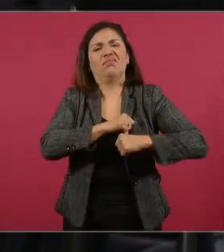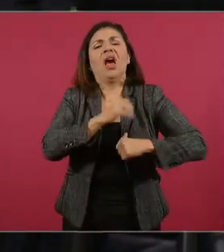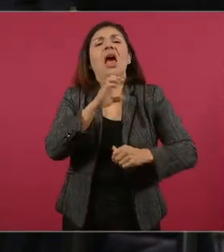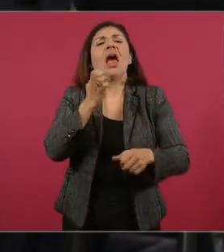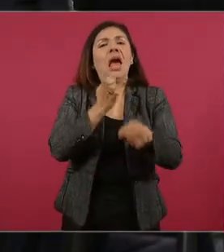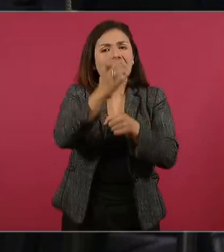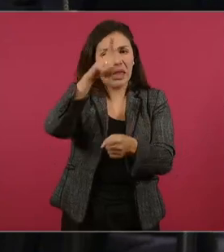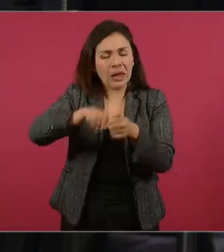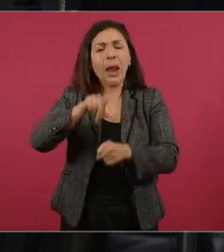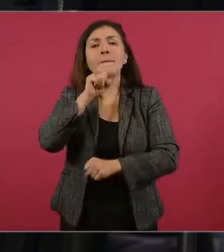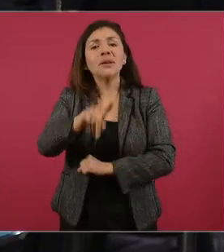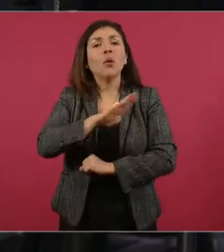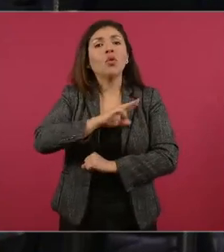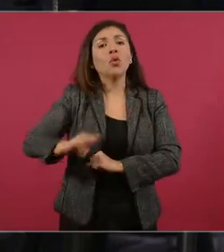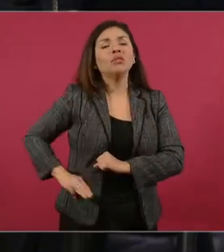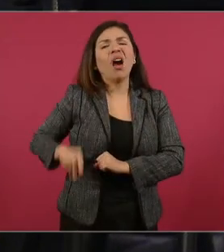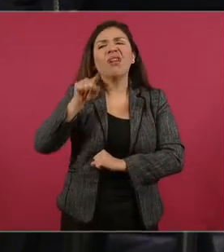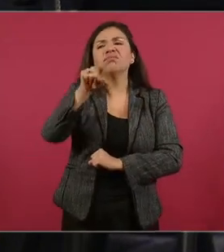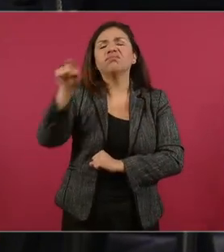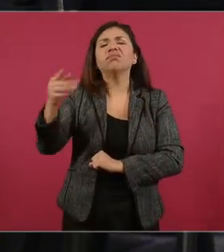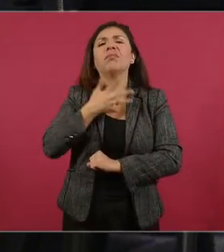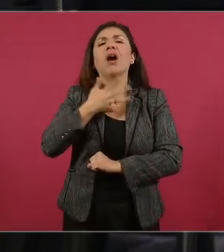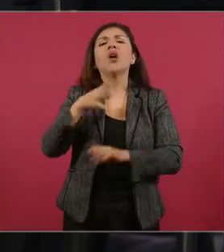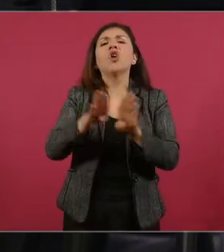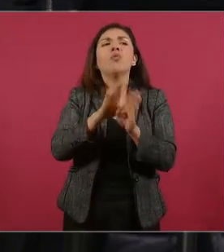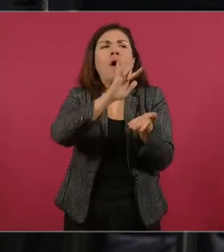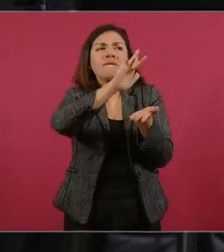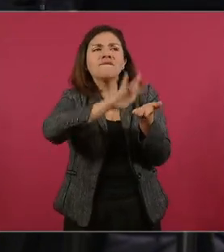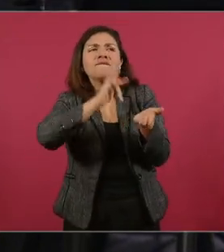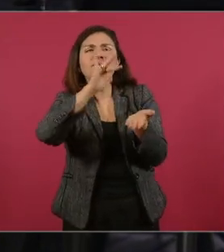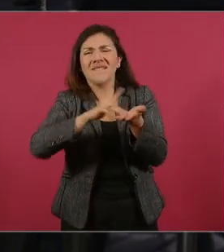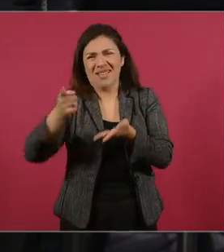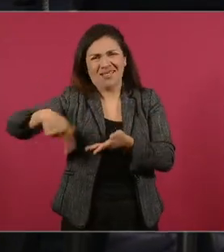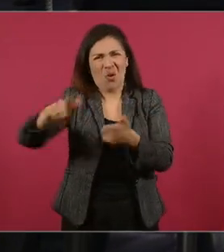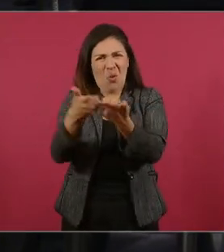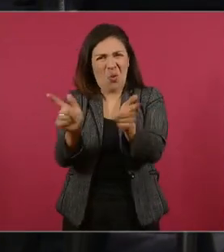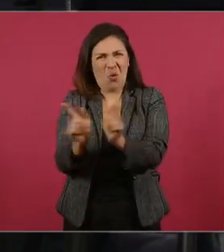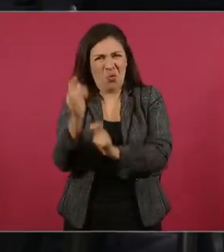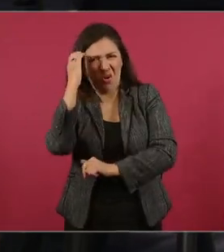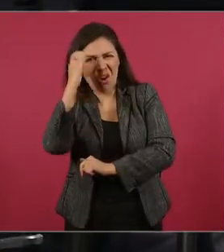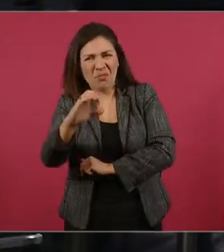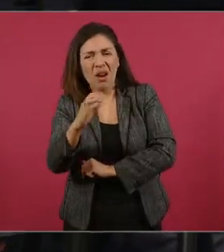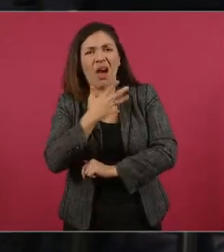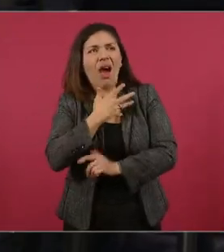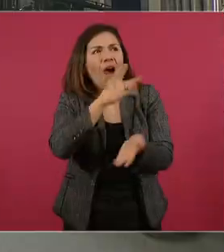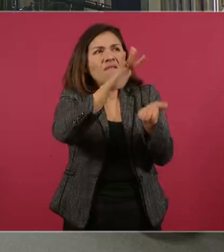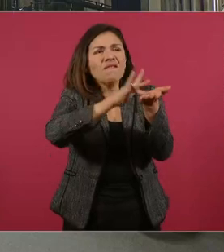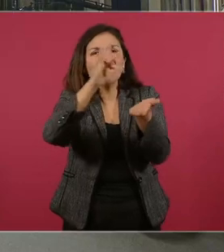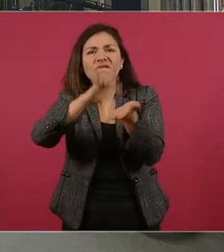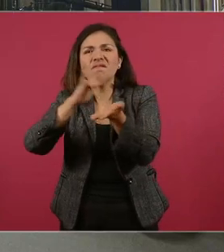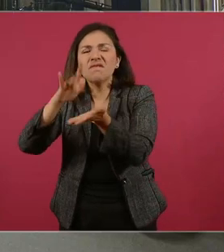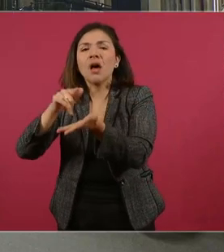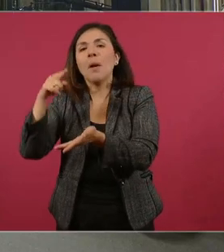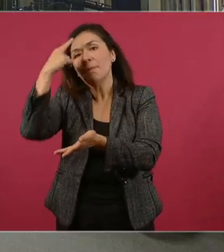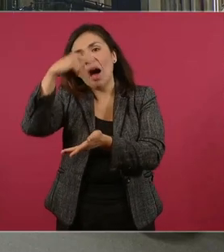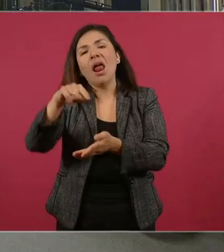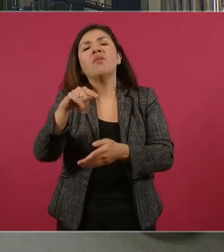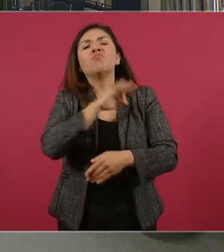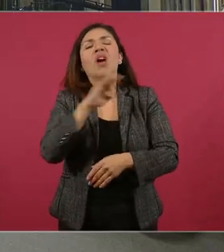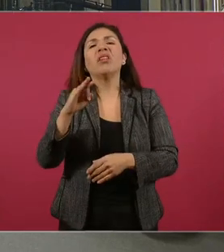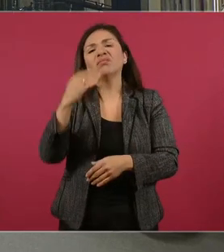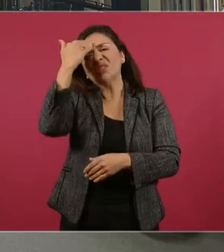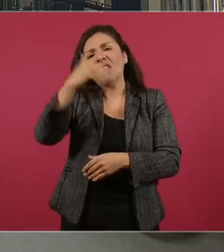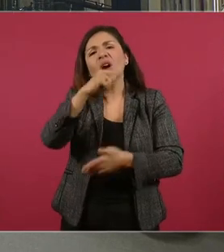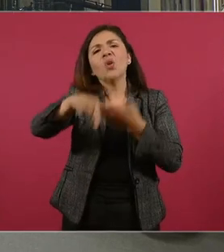sino estatales, sobre información que pueden obtener estos grupos de la delincuencia, ellos dicen desorganizada, para saber dónde